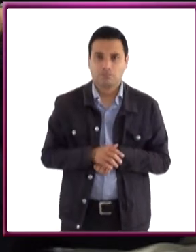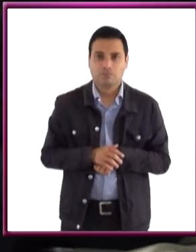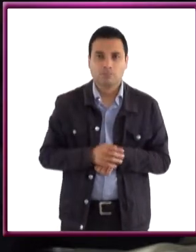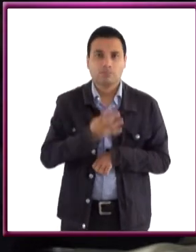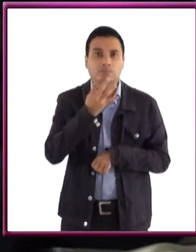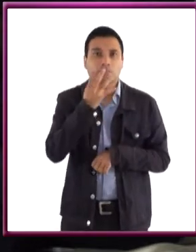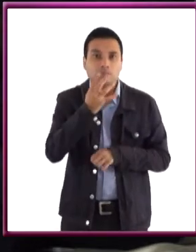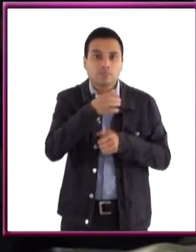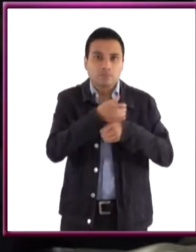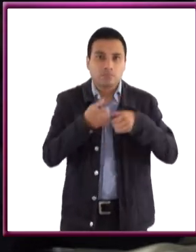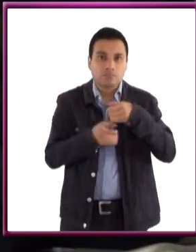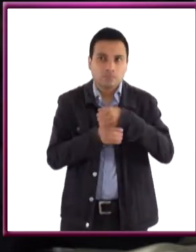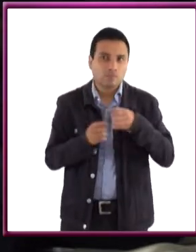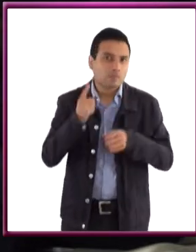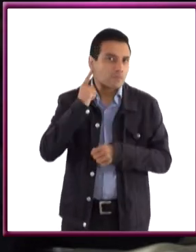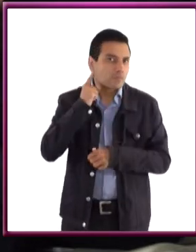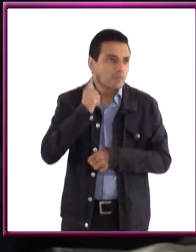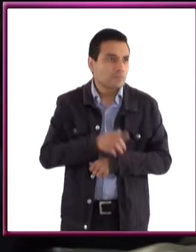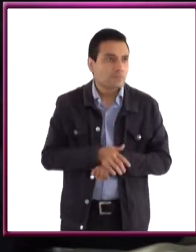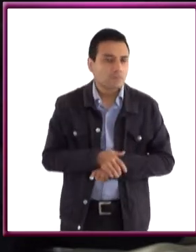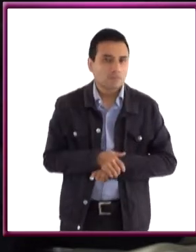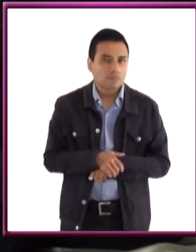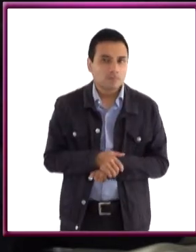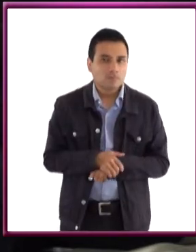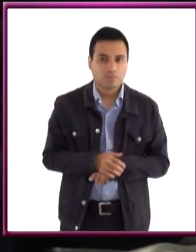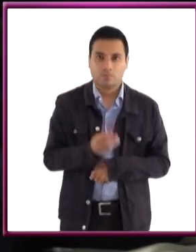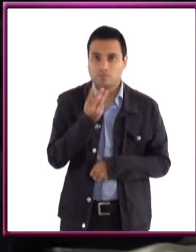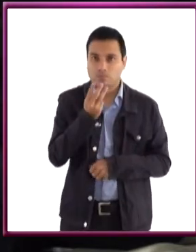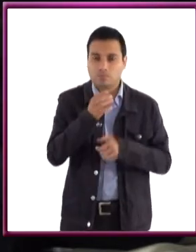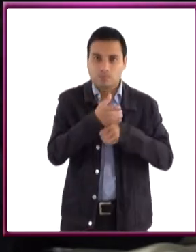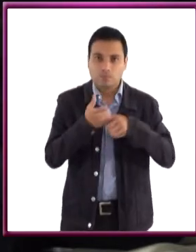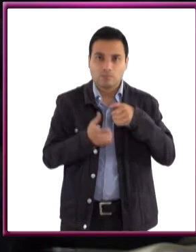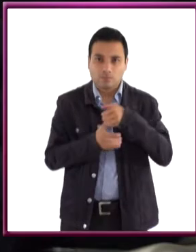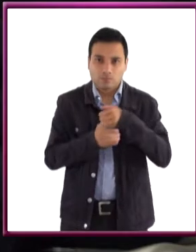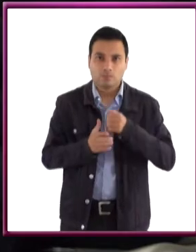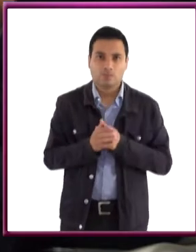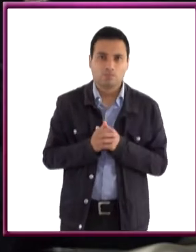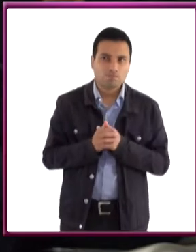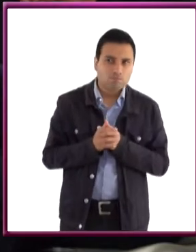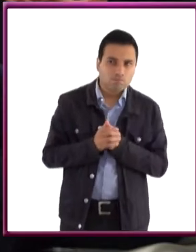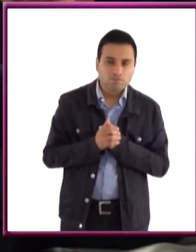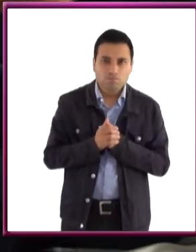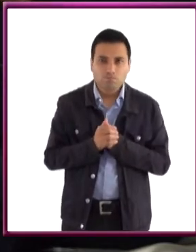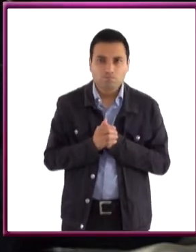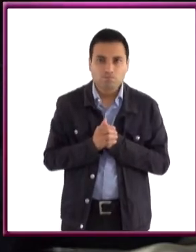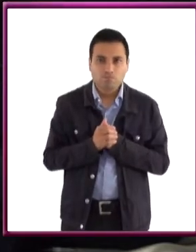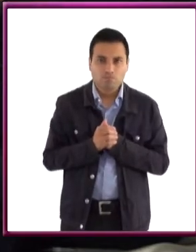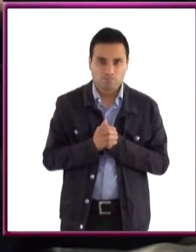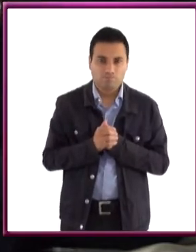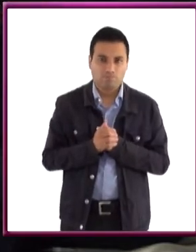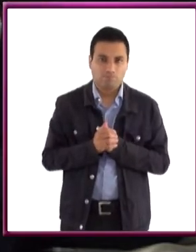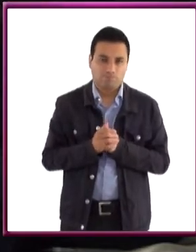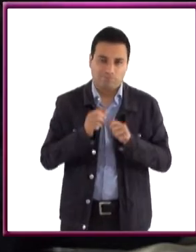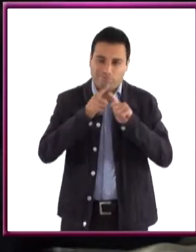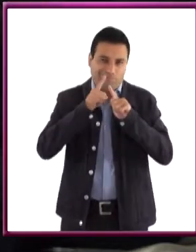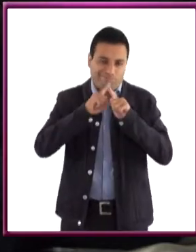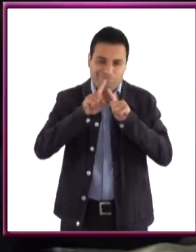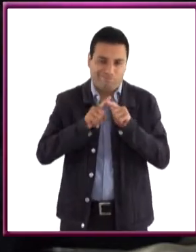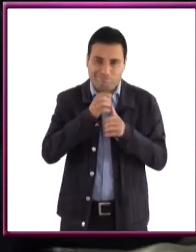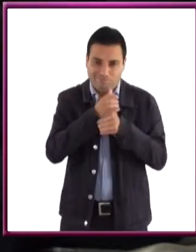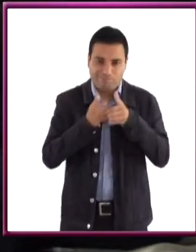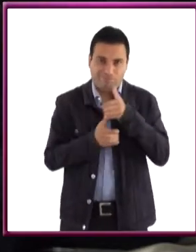pensarlas. 4 cosas que puedan escuchar, ¿no? 3 cosas que puedan oler, y en el transporte público podemos oler muchas cosas,